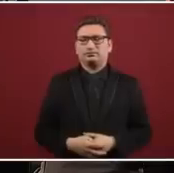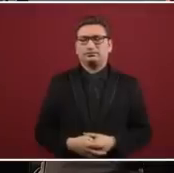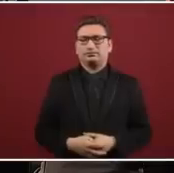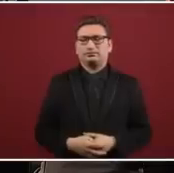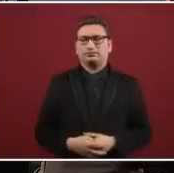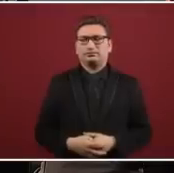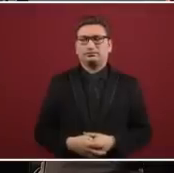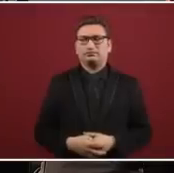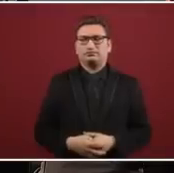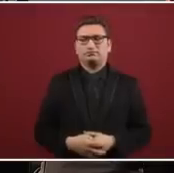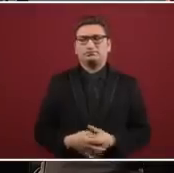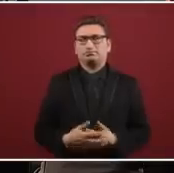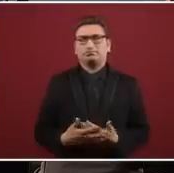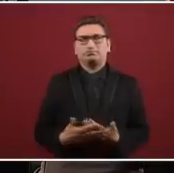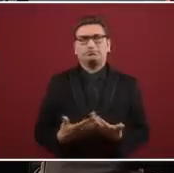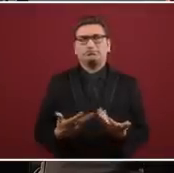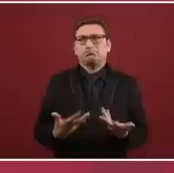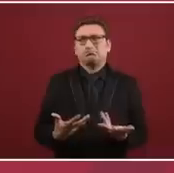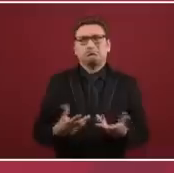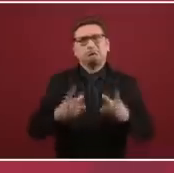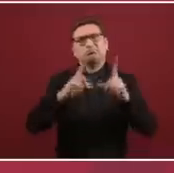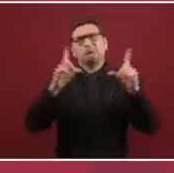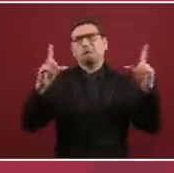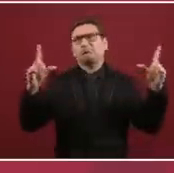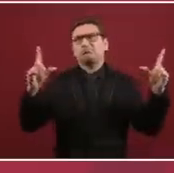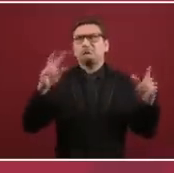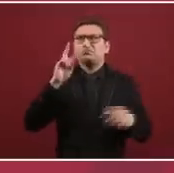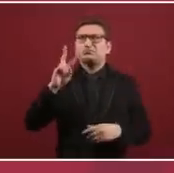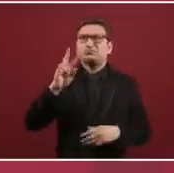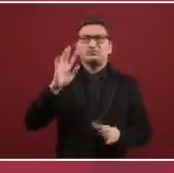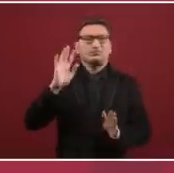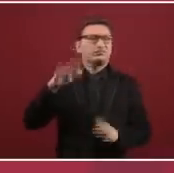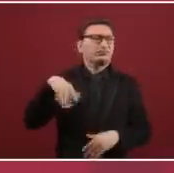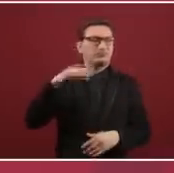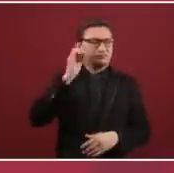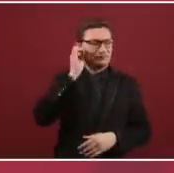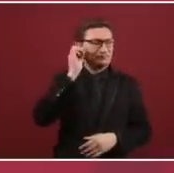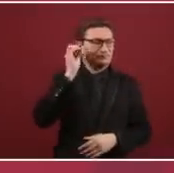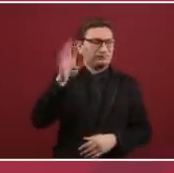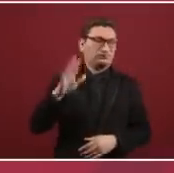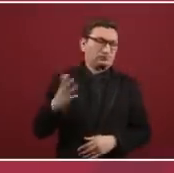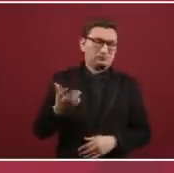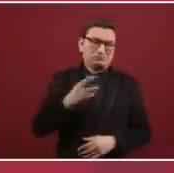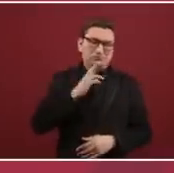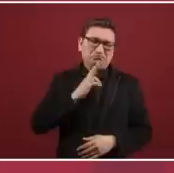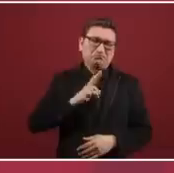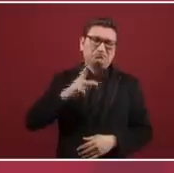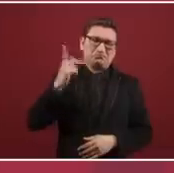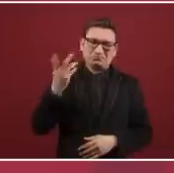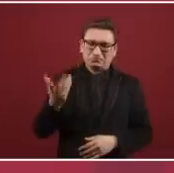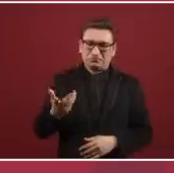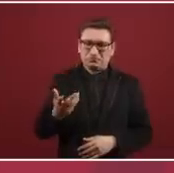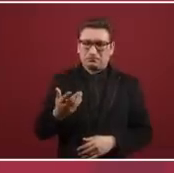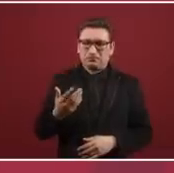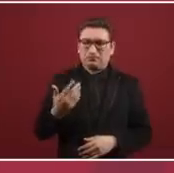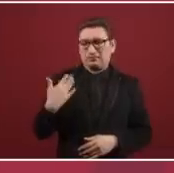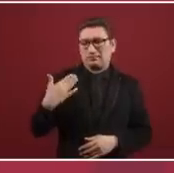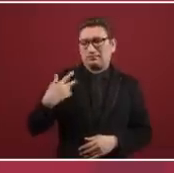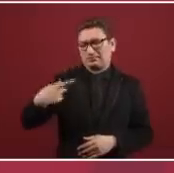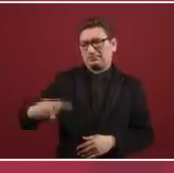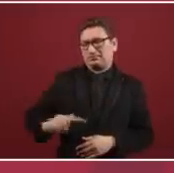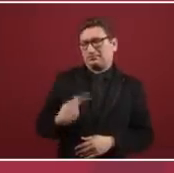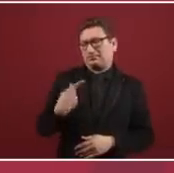que son preferibles olvidar. O sea, ahora porque me lo preguntan, pero